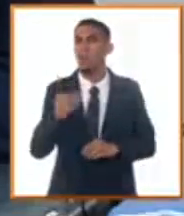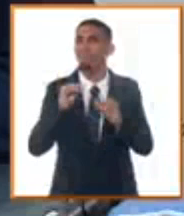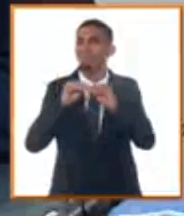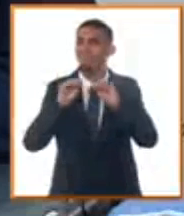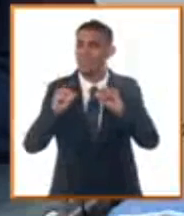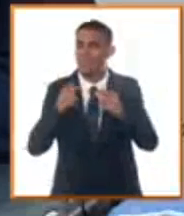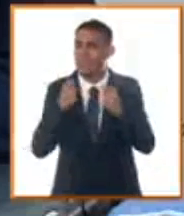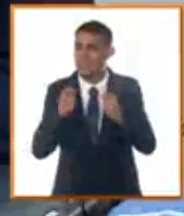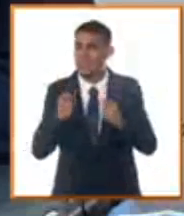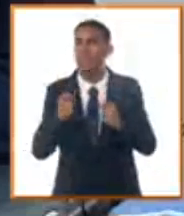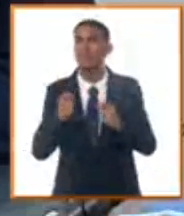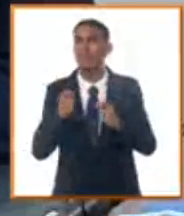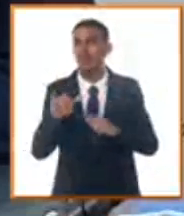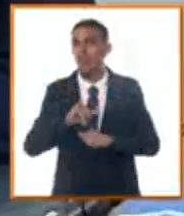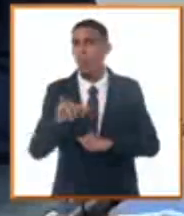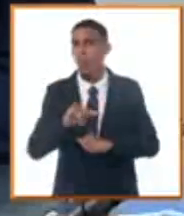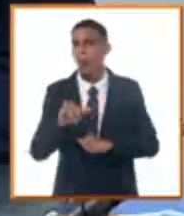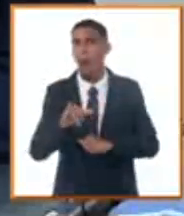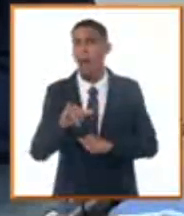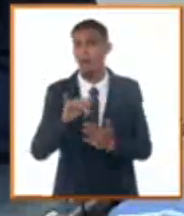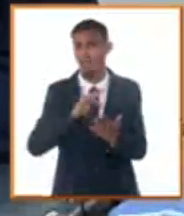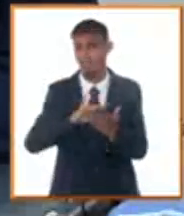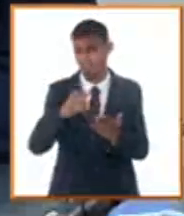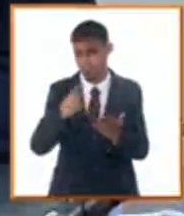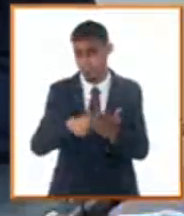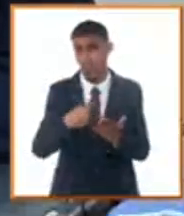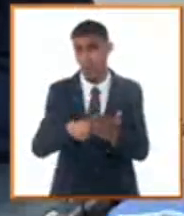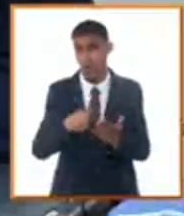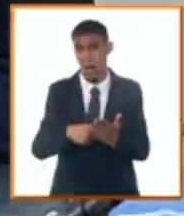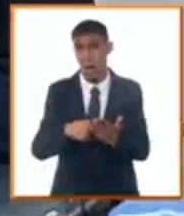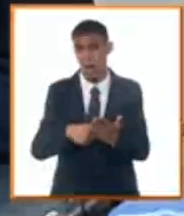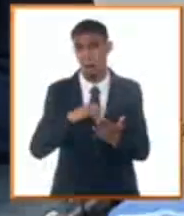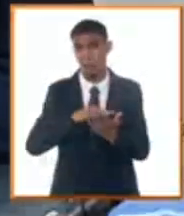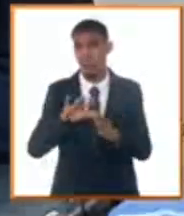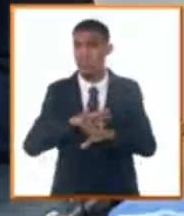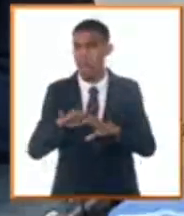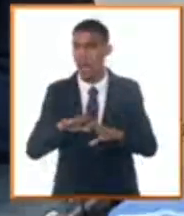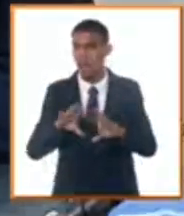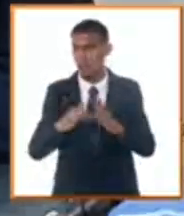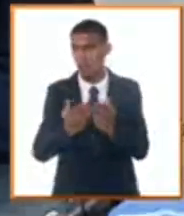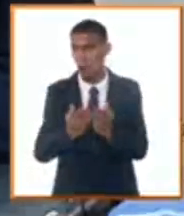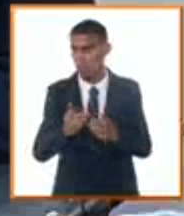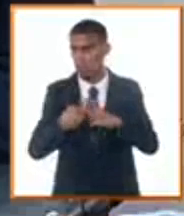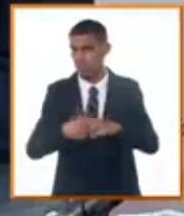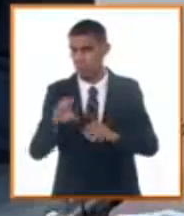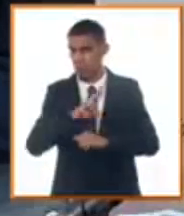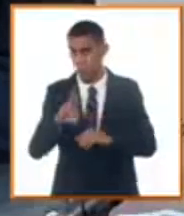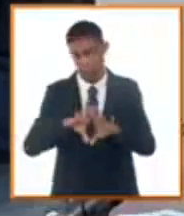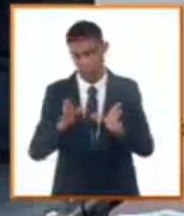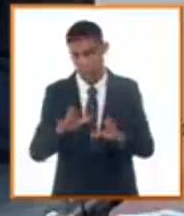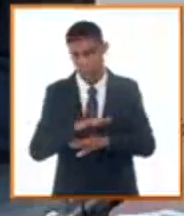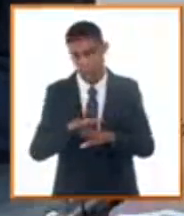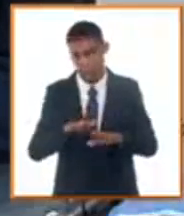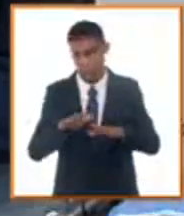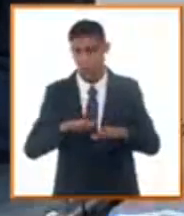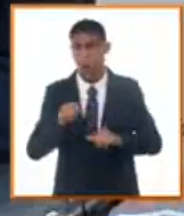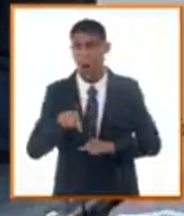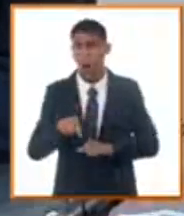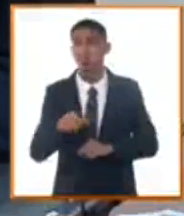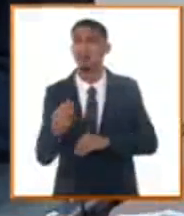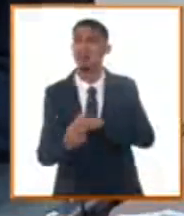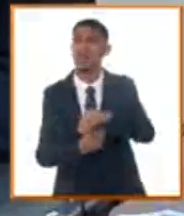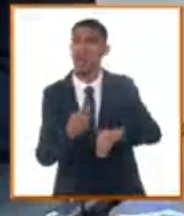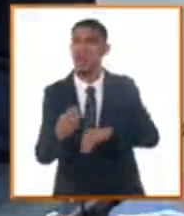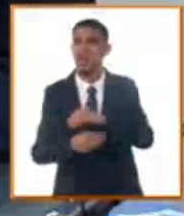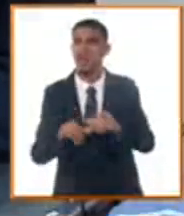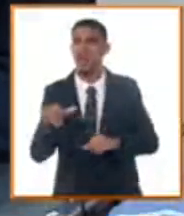móvil, por lo que eso representa. Ya la solución tecnológica está. Ahora lo que tenemos que ponerle es opciones e